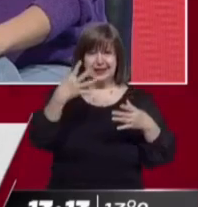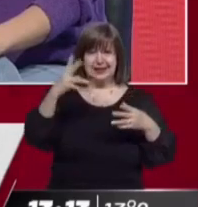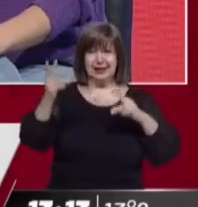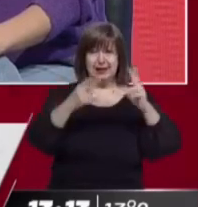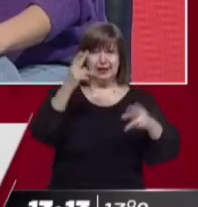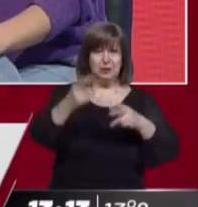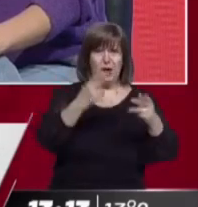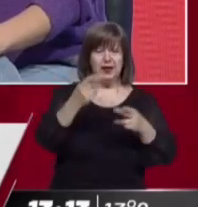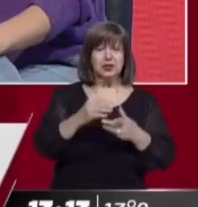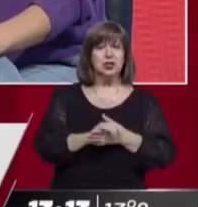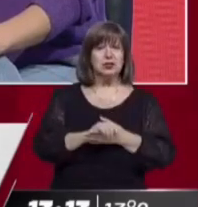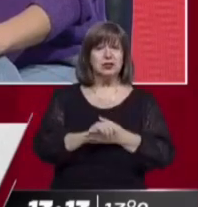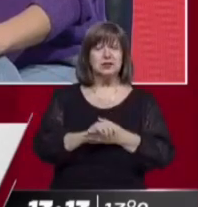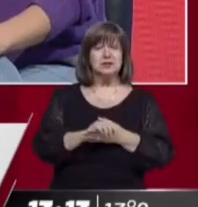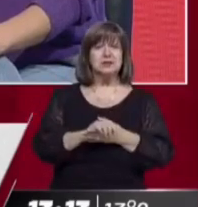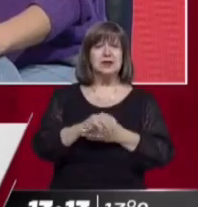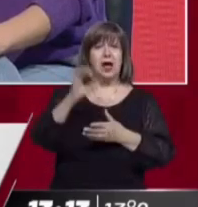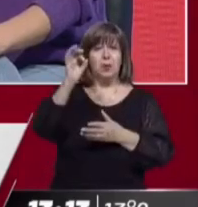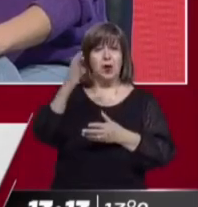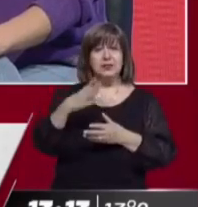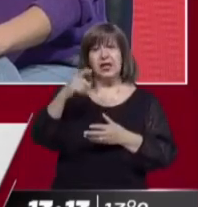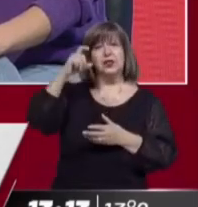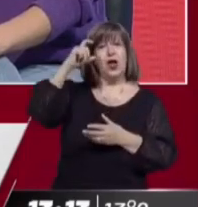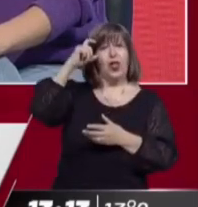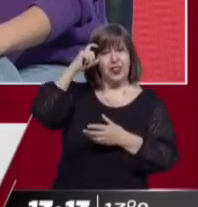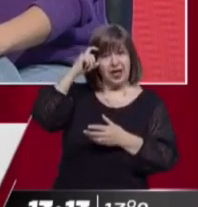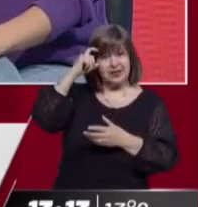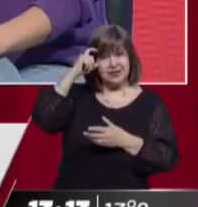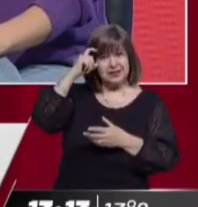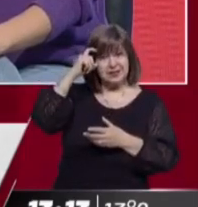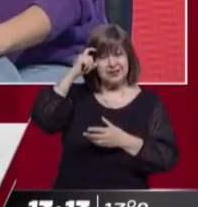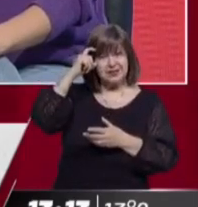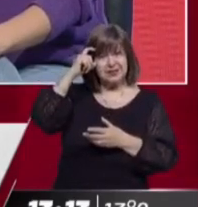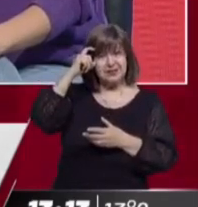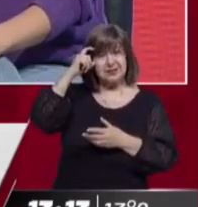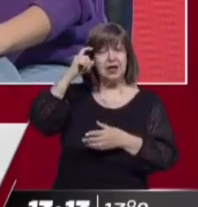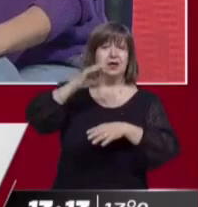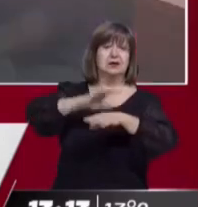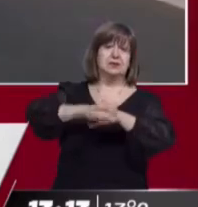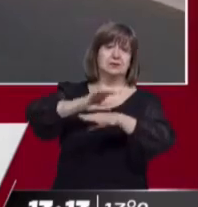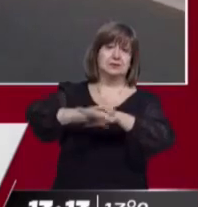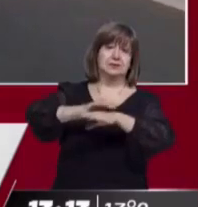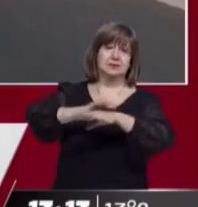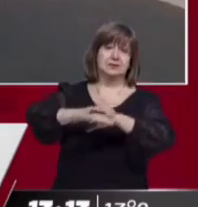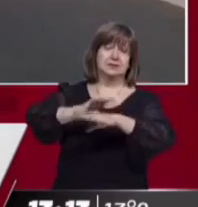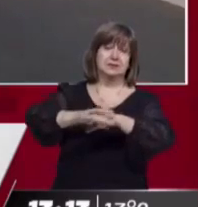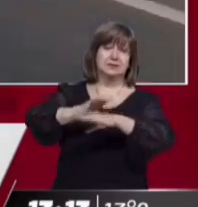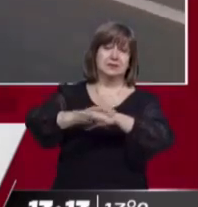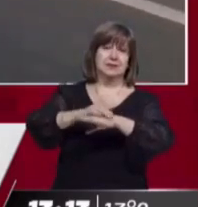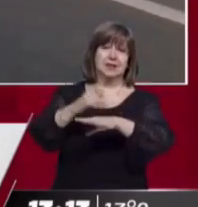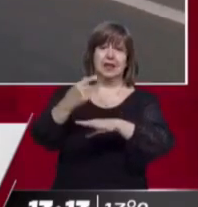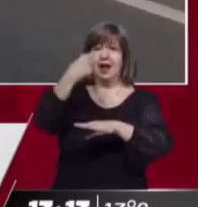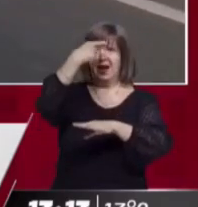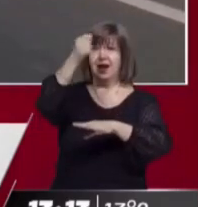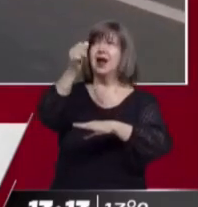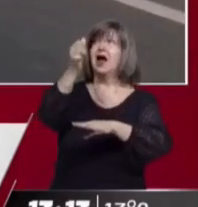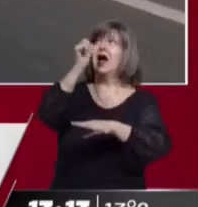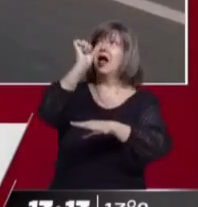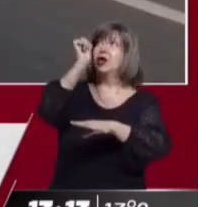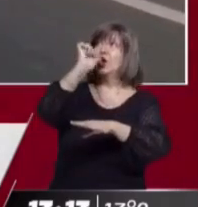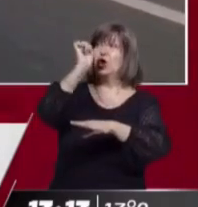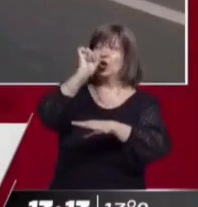de esos incidentes viales son o han sido mejor dicho responsabilidad de conductores